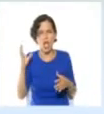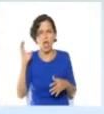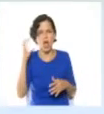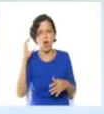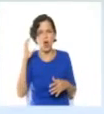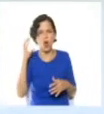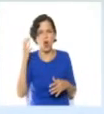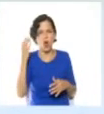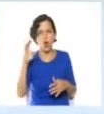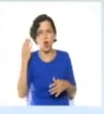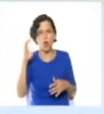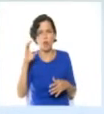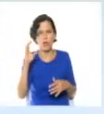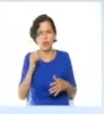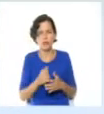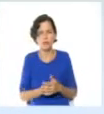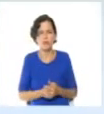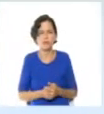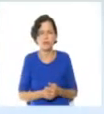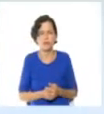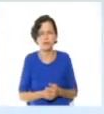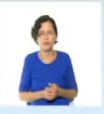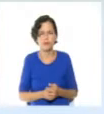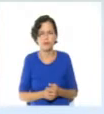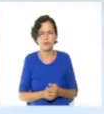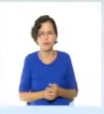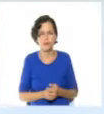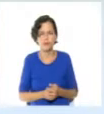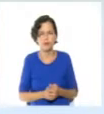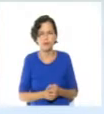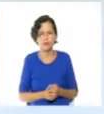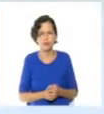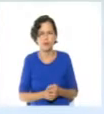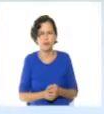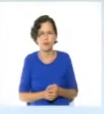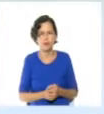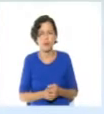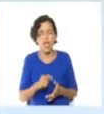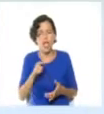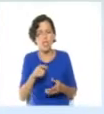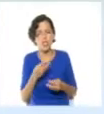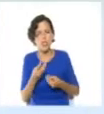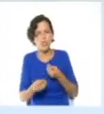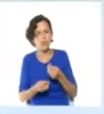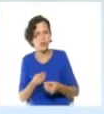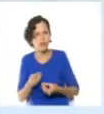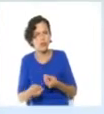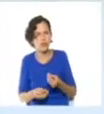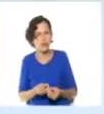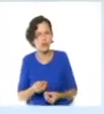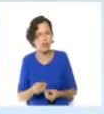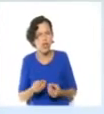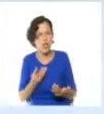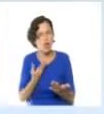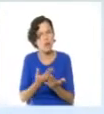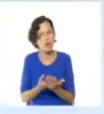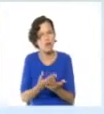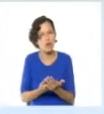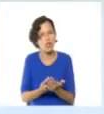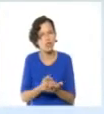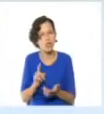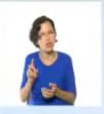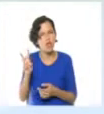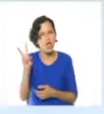Colombia la Grande, como es realmente que se llama historiográficamente, aquí asume la promulgación de